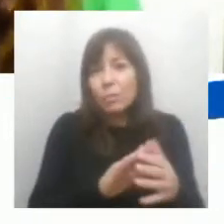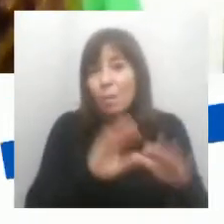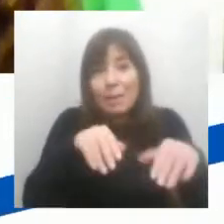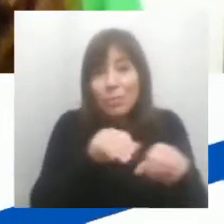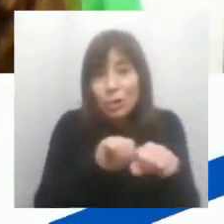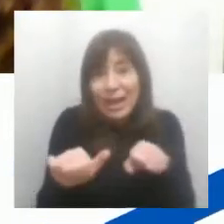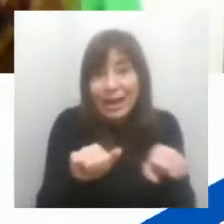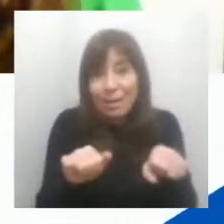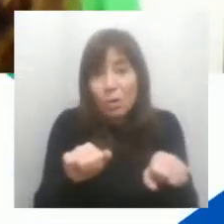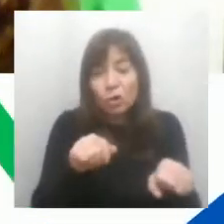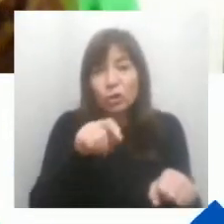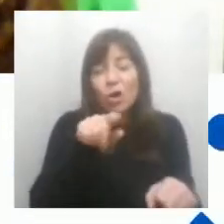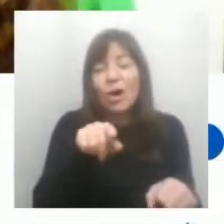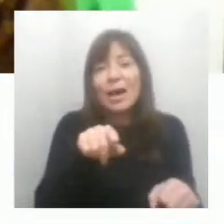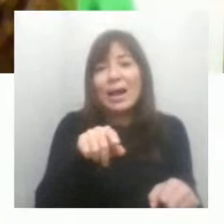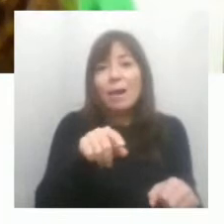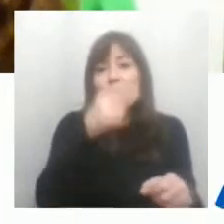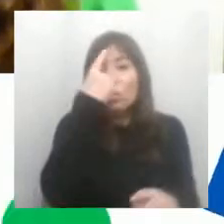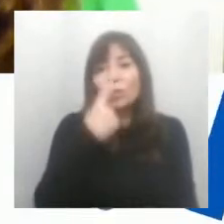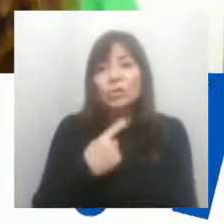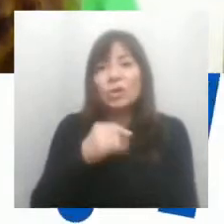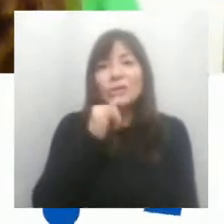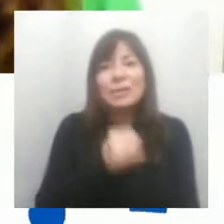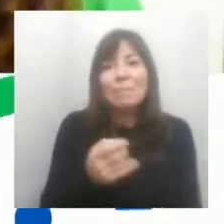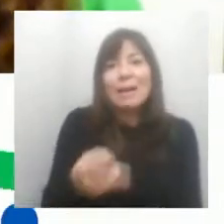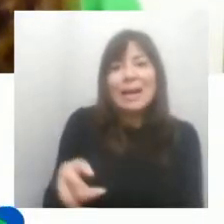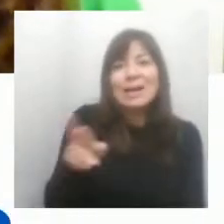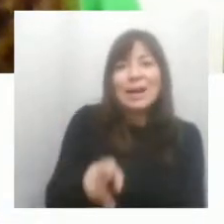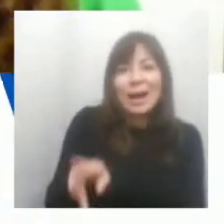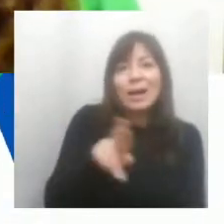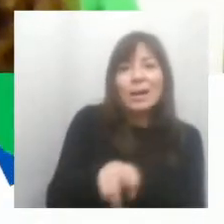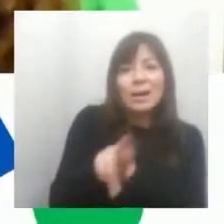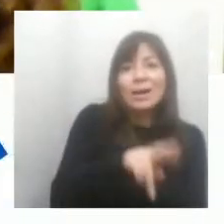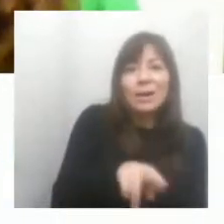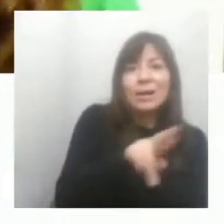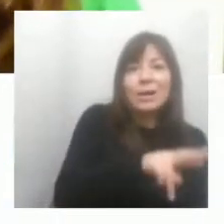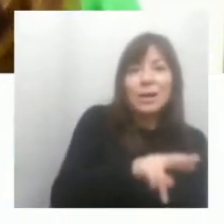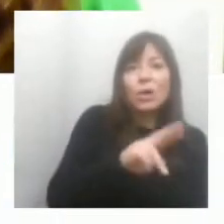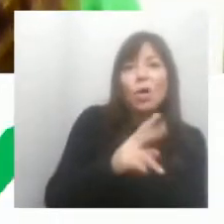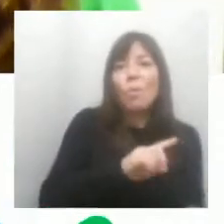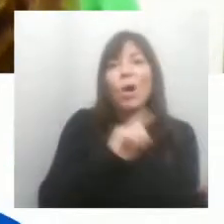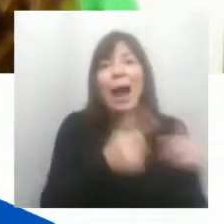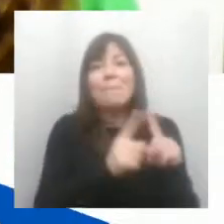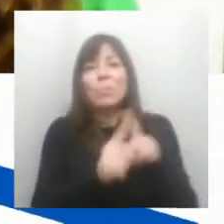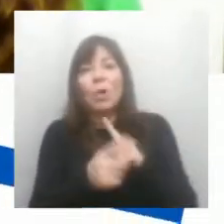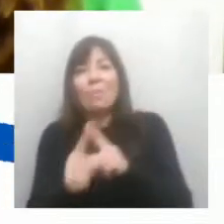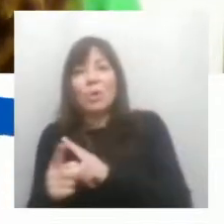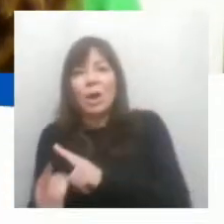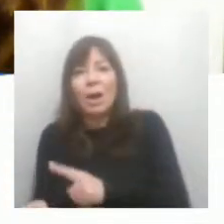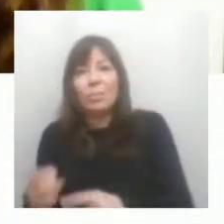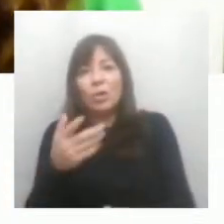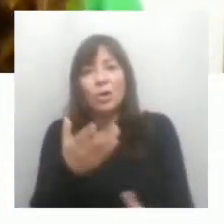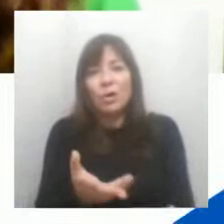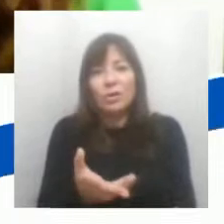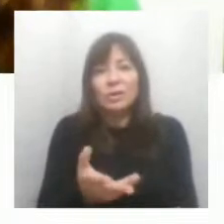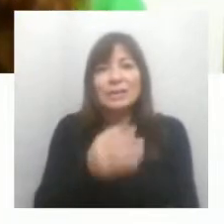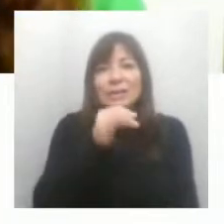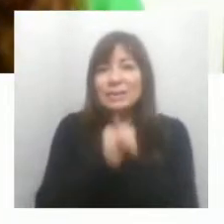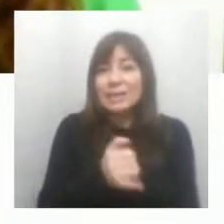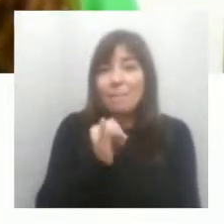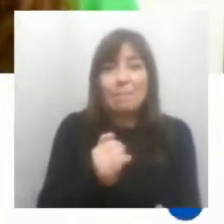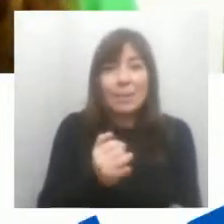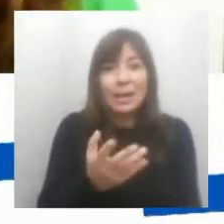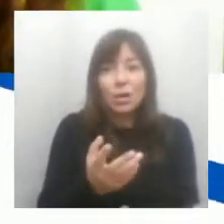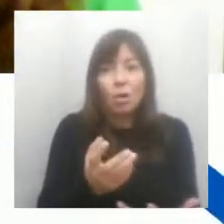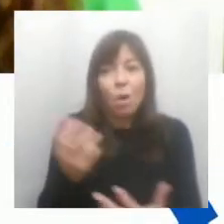terremoto, el museo también siempre está renovándose. La ciencia de vanguardia, los temas de interés y contingentes siempre nutren